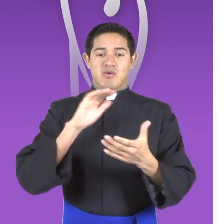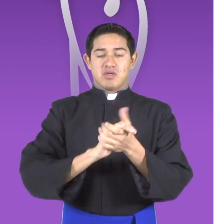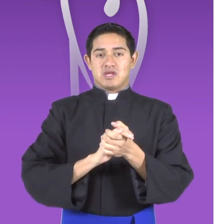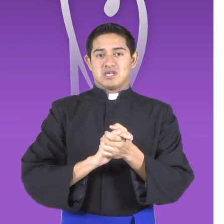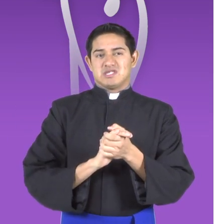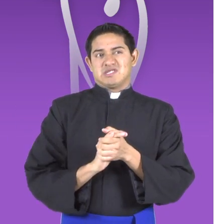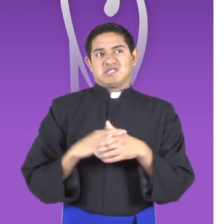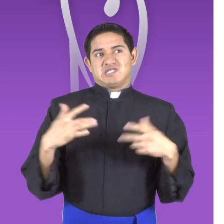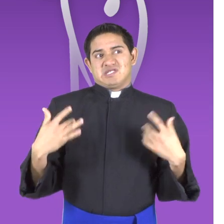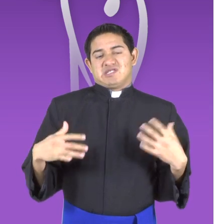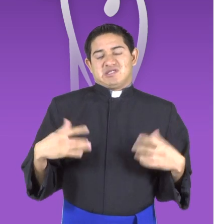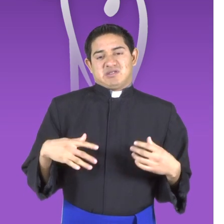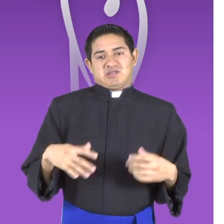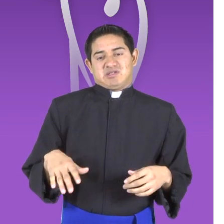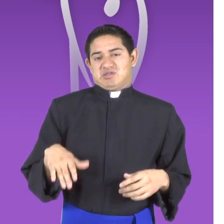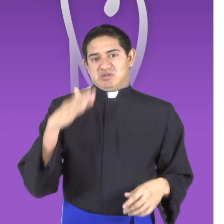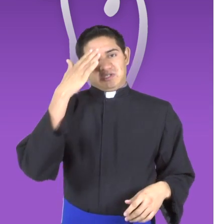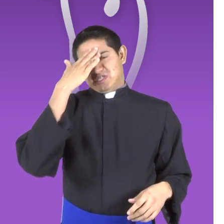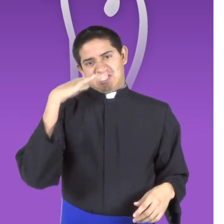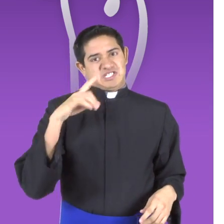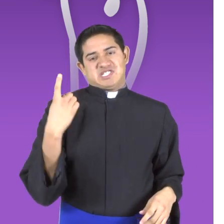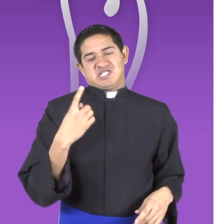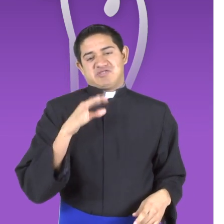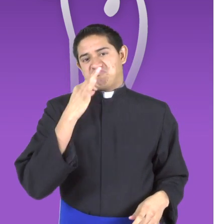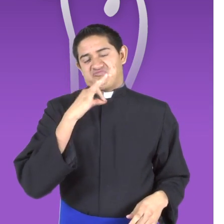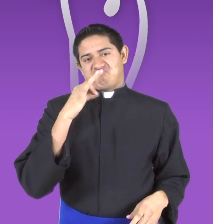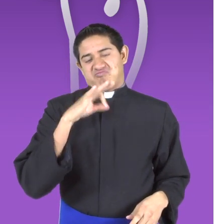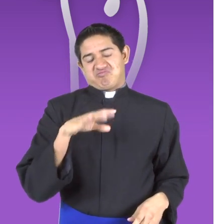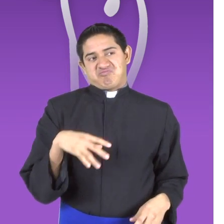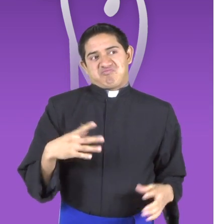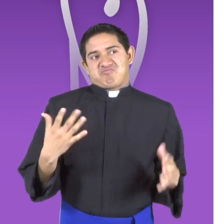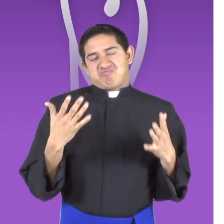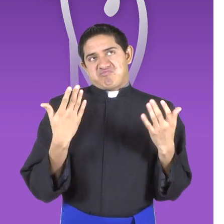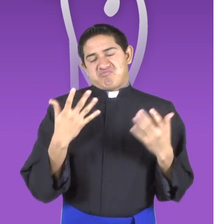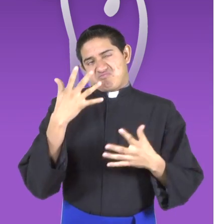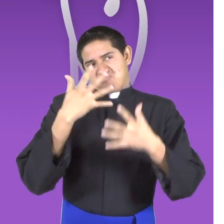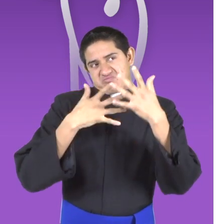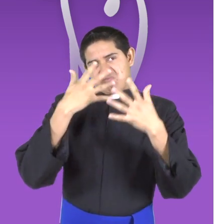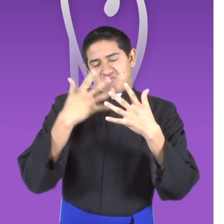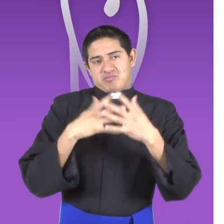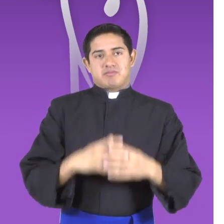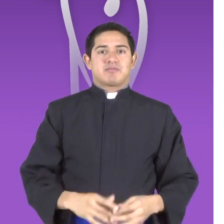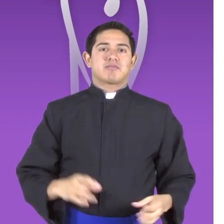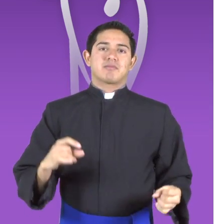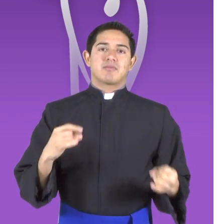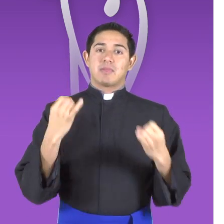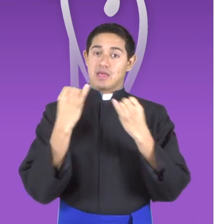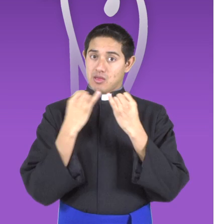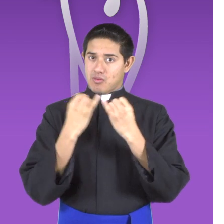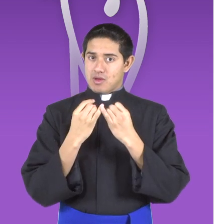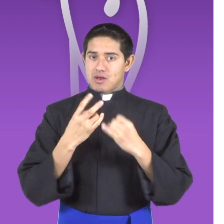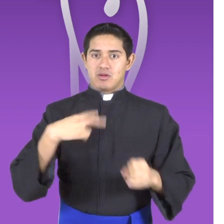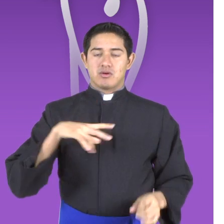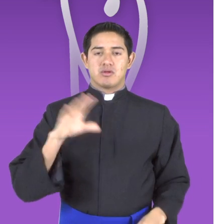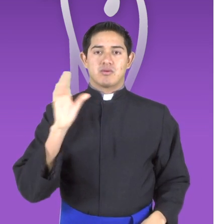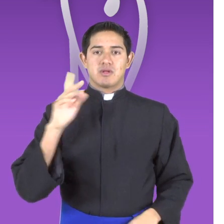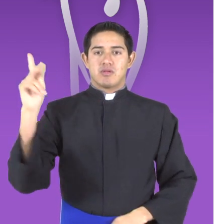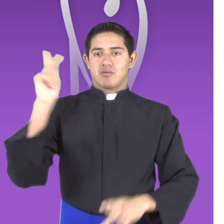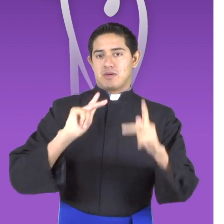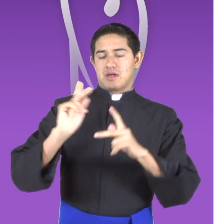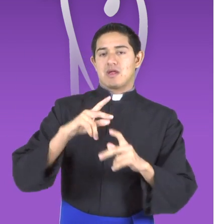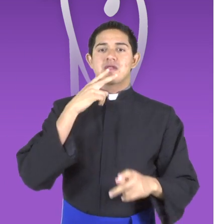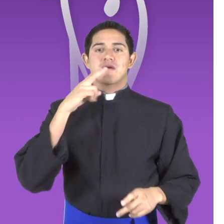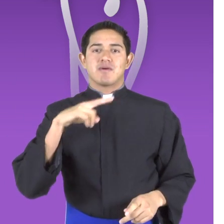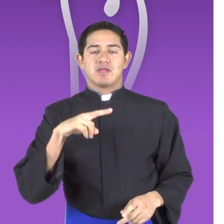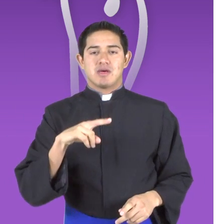que se va a sentir incómodo porque no sabe qué es lo que está festejando. Igualmente nosotros, cuando viene la Navidad, es un tiempo de